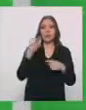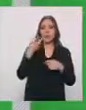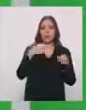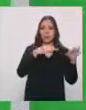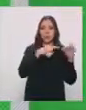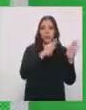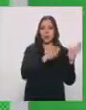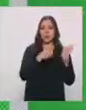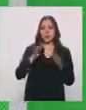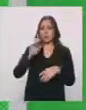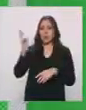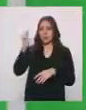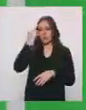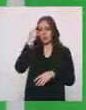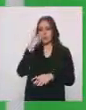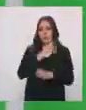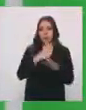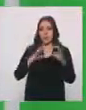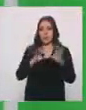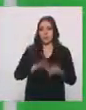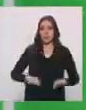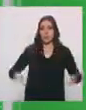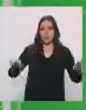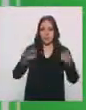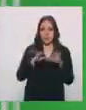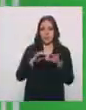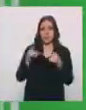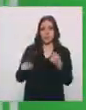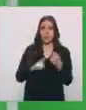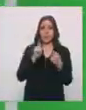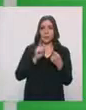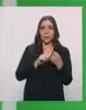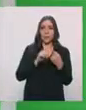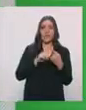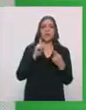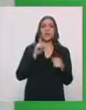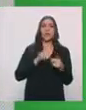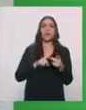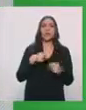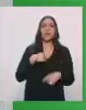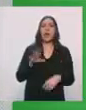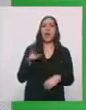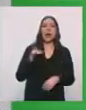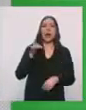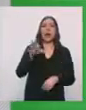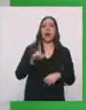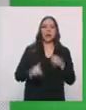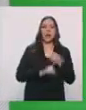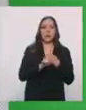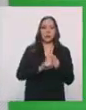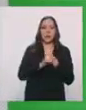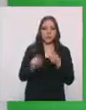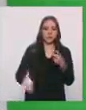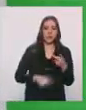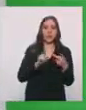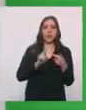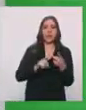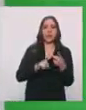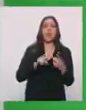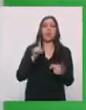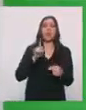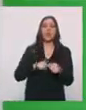3 elementos importantes. Los recursos y resultados donde yo ya he superado lo adverso, los recursos de donde me